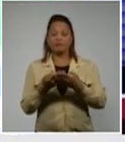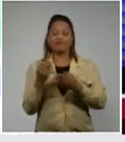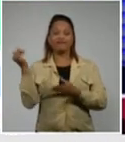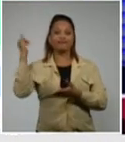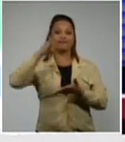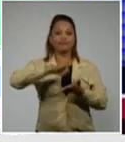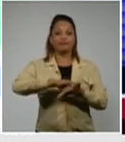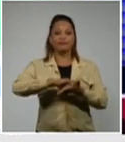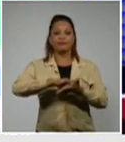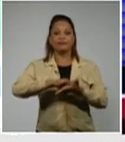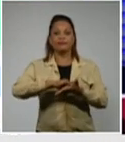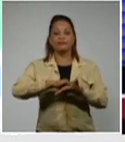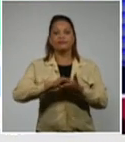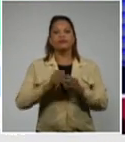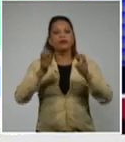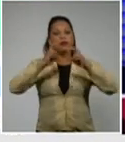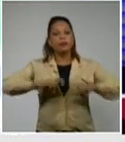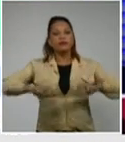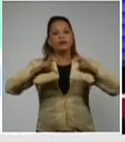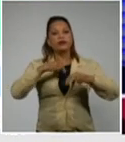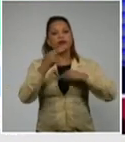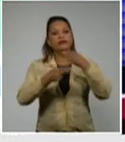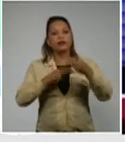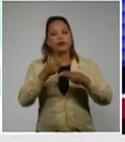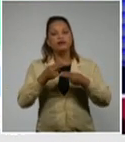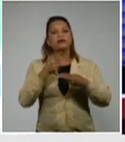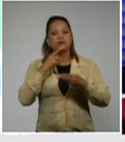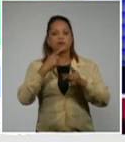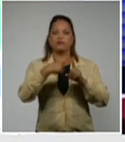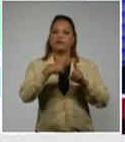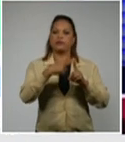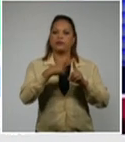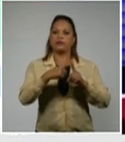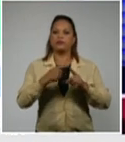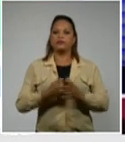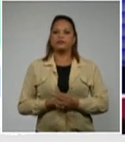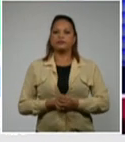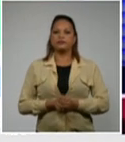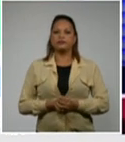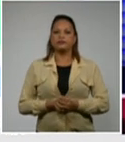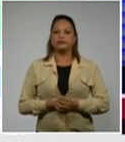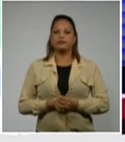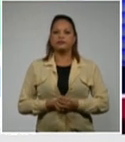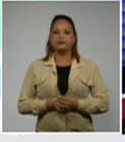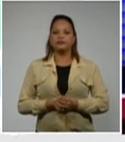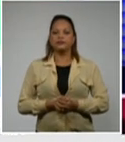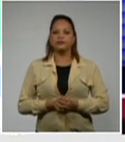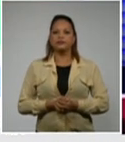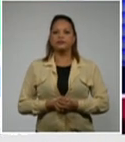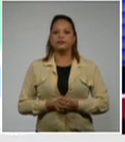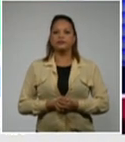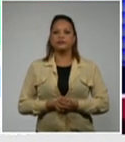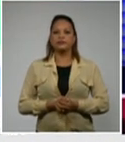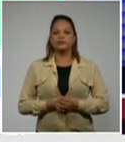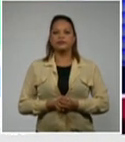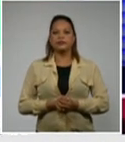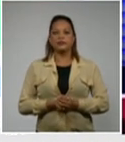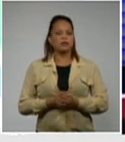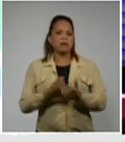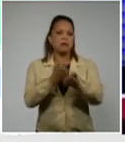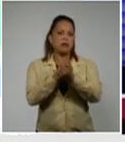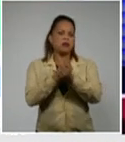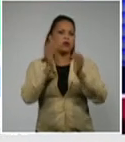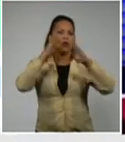nuestro protocolo, pues se lograron diagnosticar y sin riesgo de transmisión a la